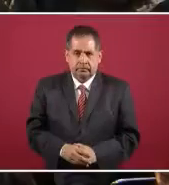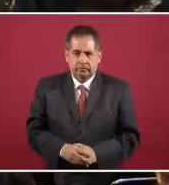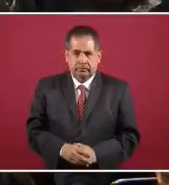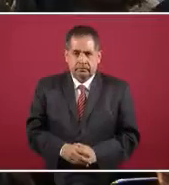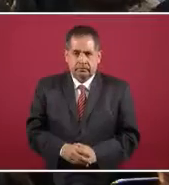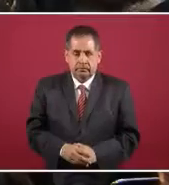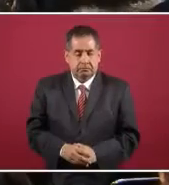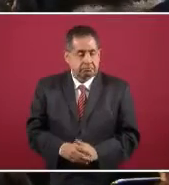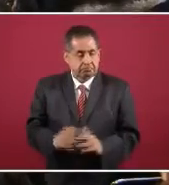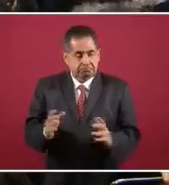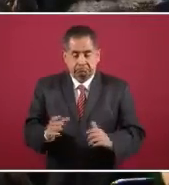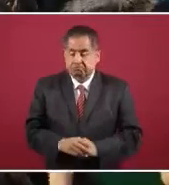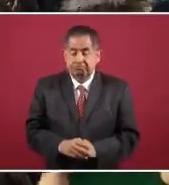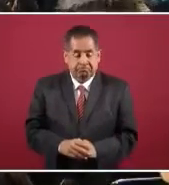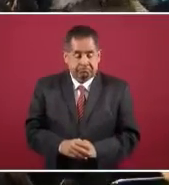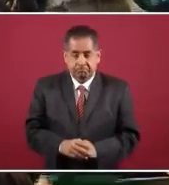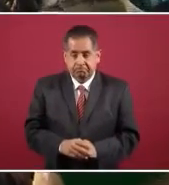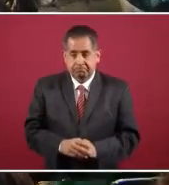Pues no más que,